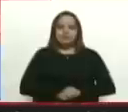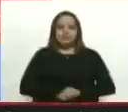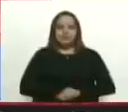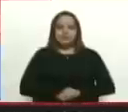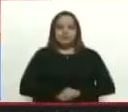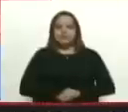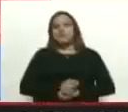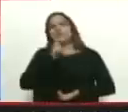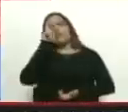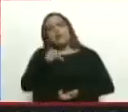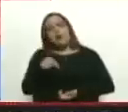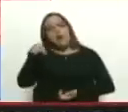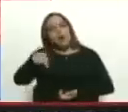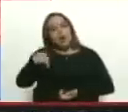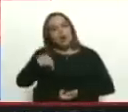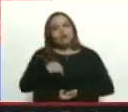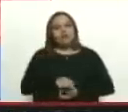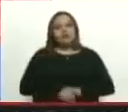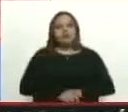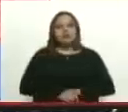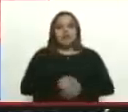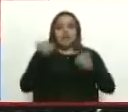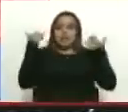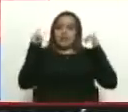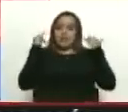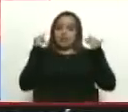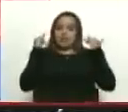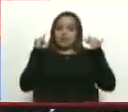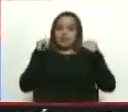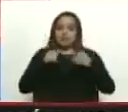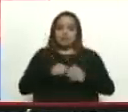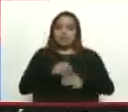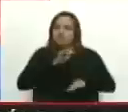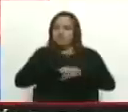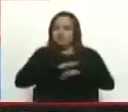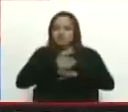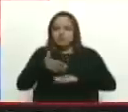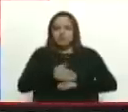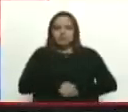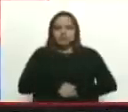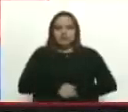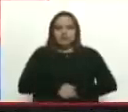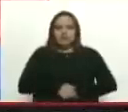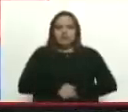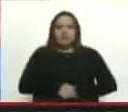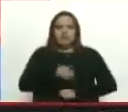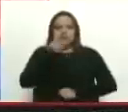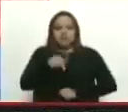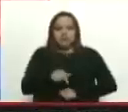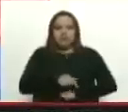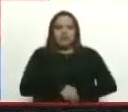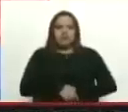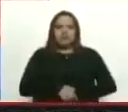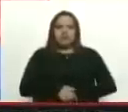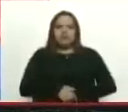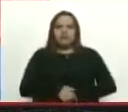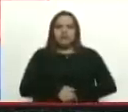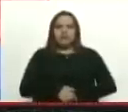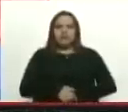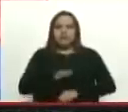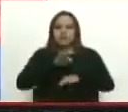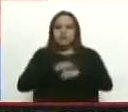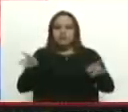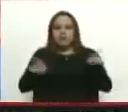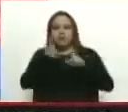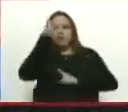Y además hoy estamos nosotros de fiesta. También estamos de fiesta porque está cumpliendo